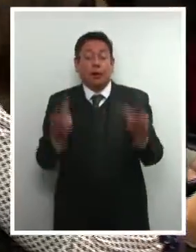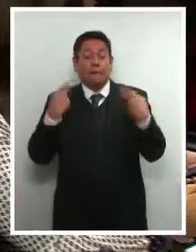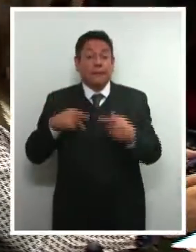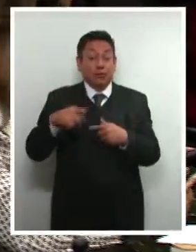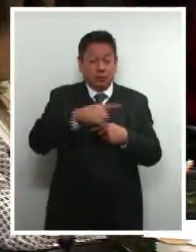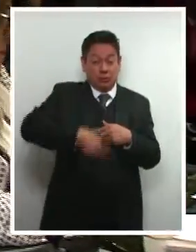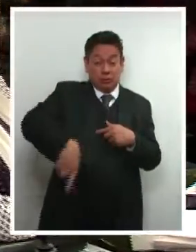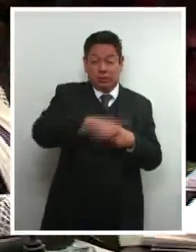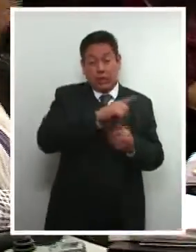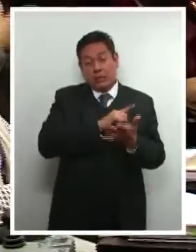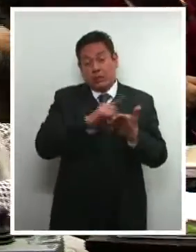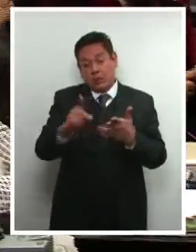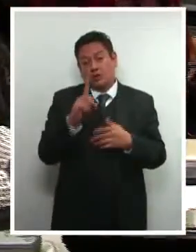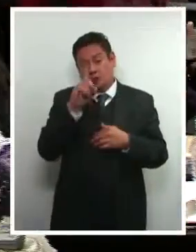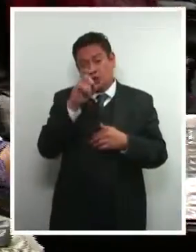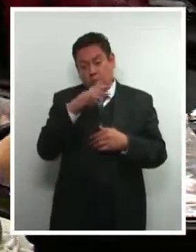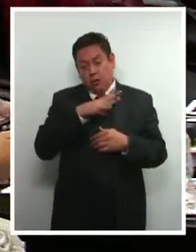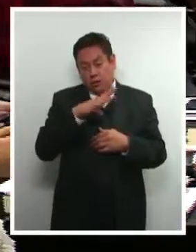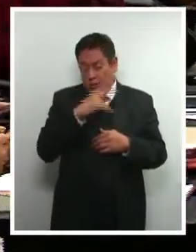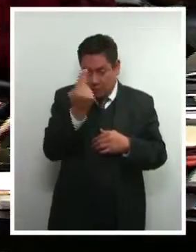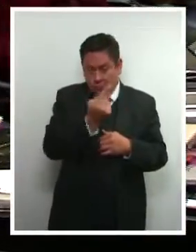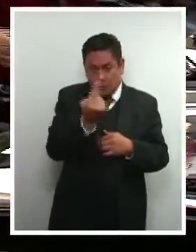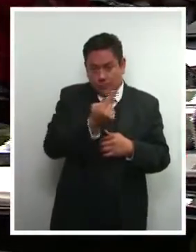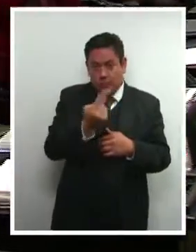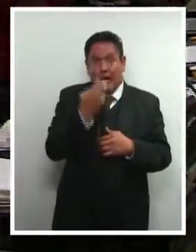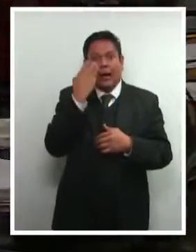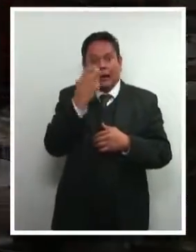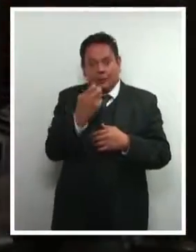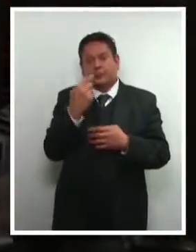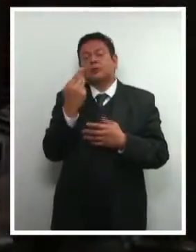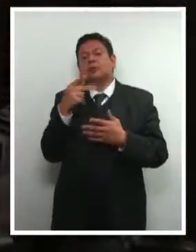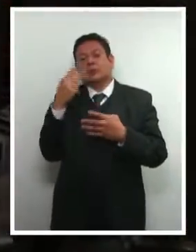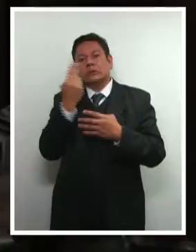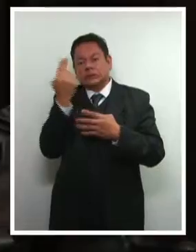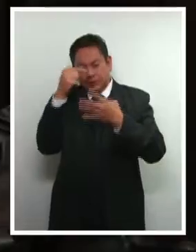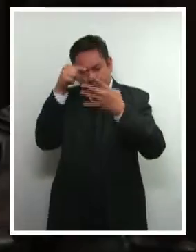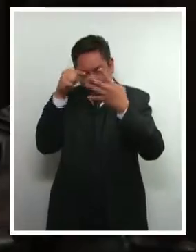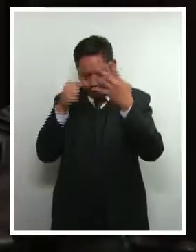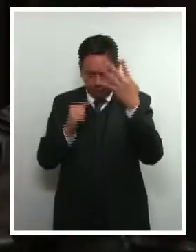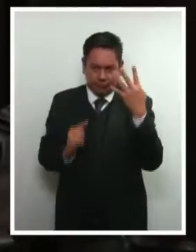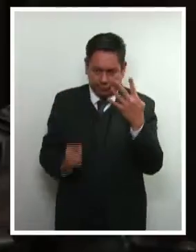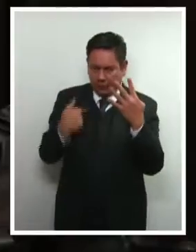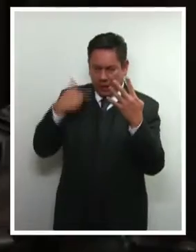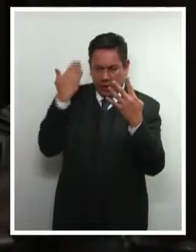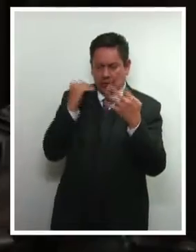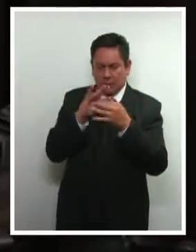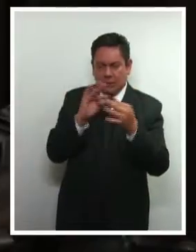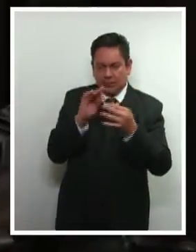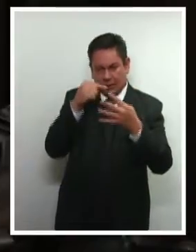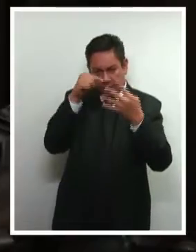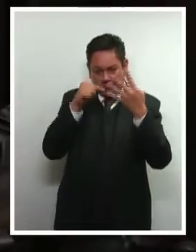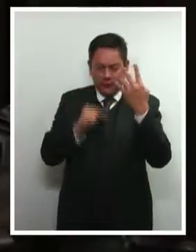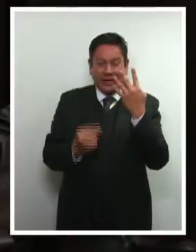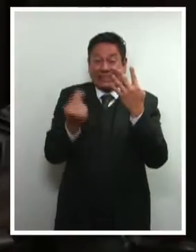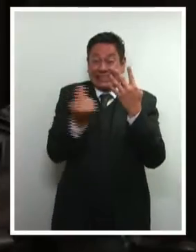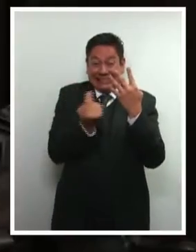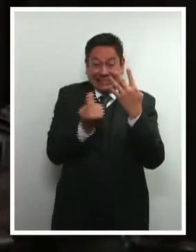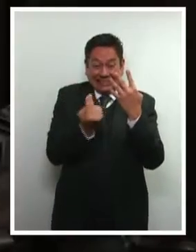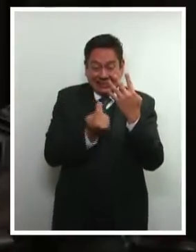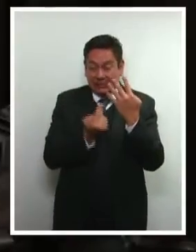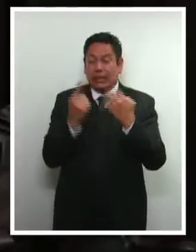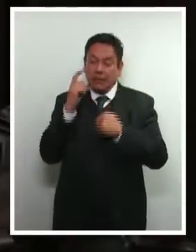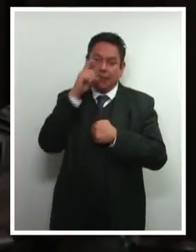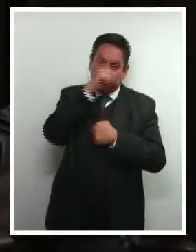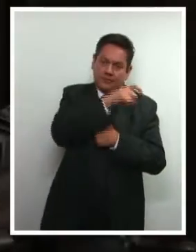Ciudad de México implica todo lo anterior, implica esos desafíos que comenté, implica esas complejidades